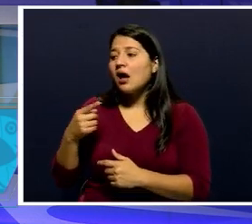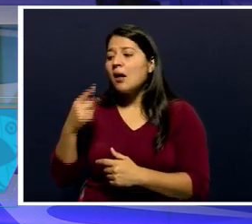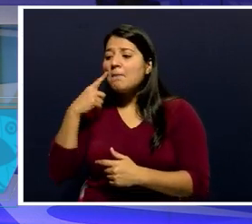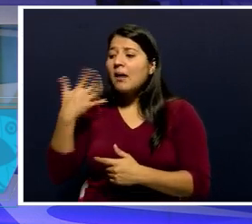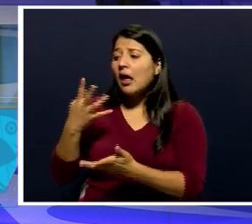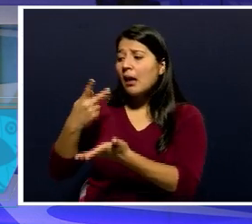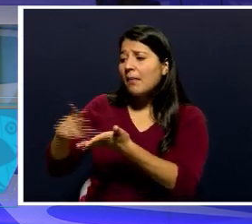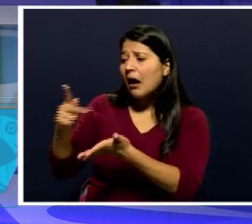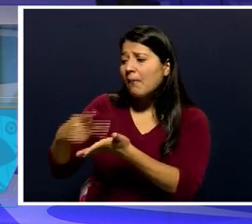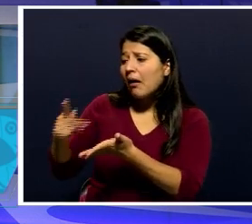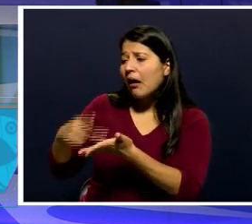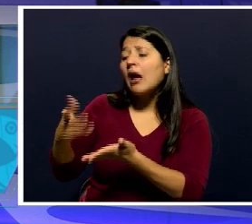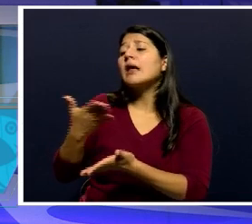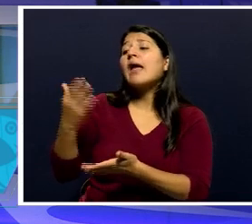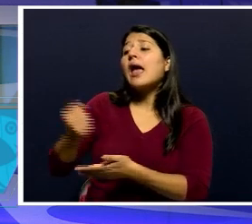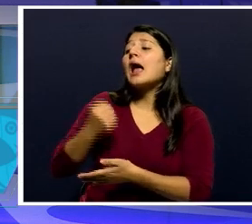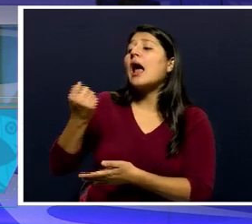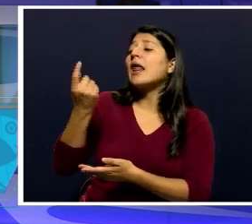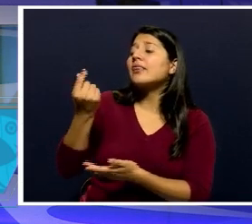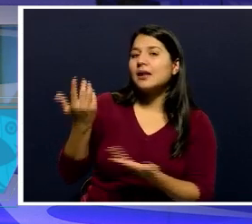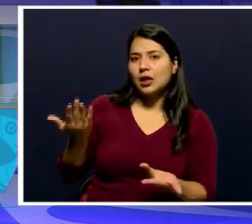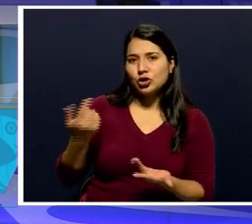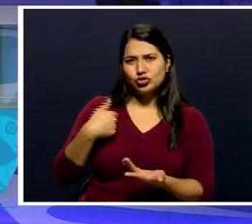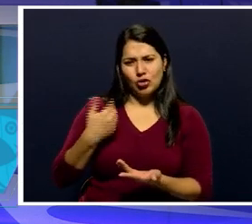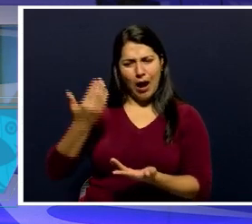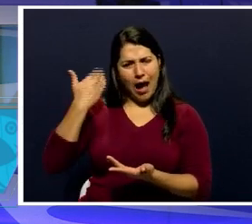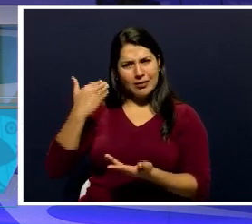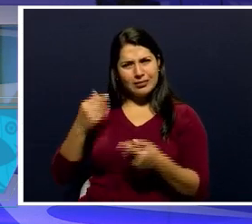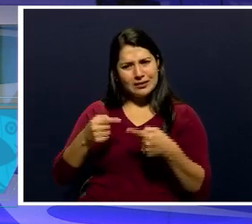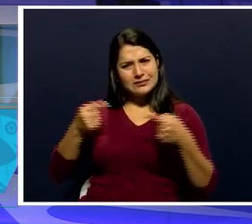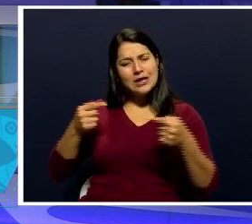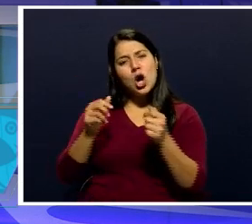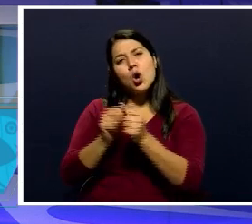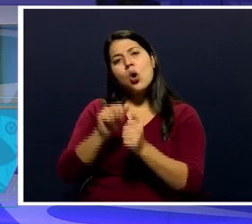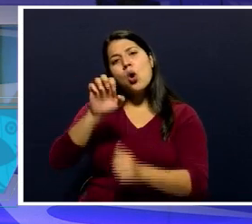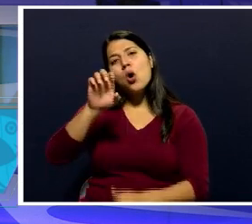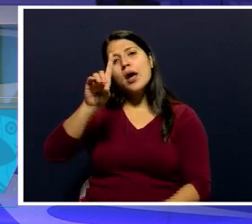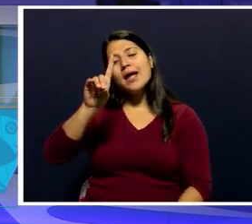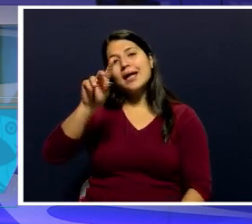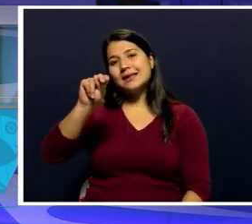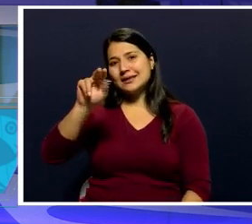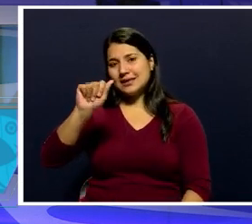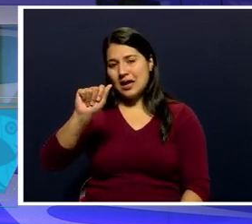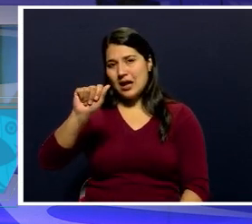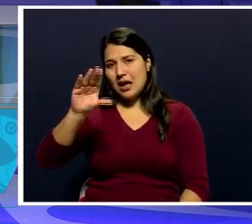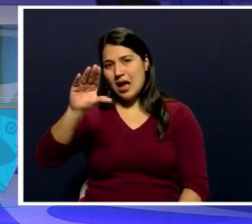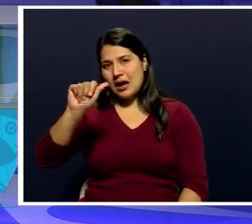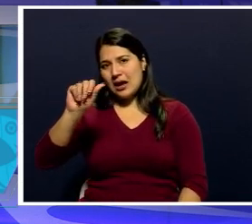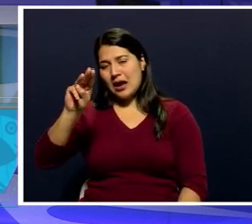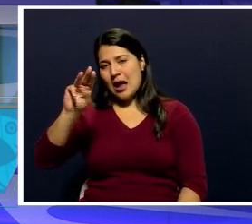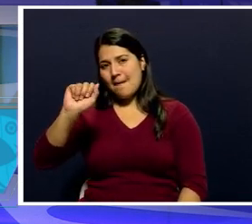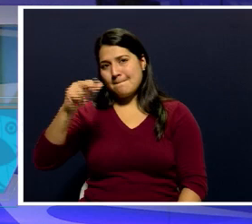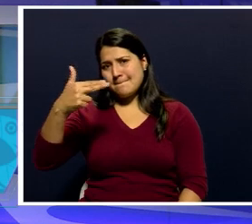inversión. Yo tuve una discusión hace algunos años con doña Edna Camacho al respecto, ¿verdad? De cómo se mide realmente cuál es